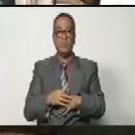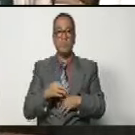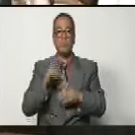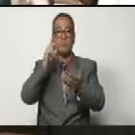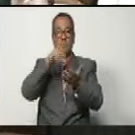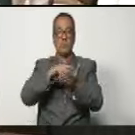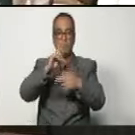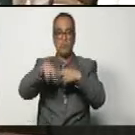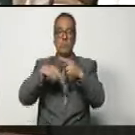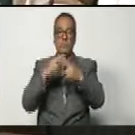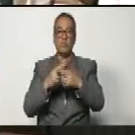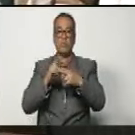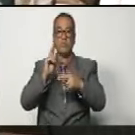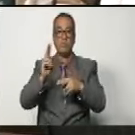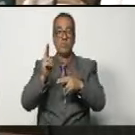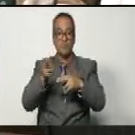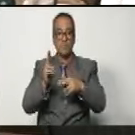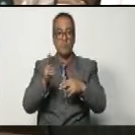puerto en Haití,